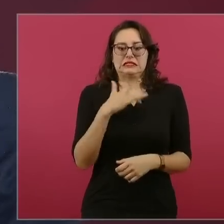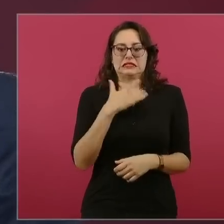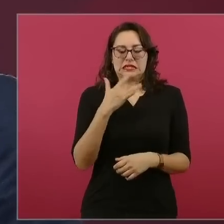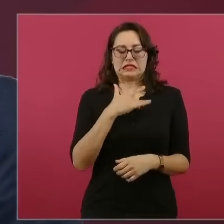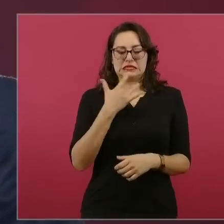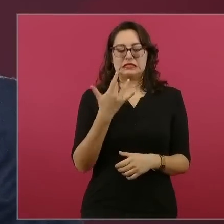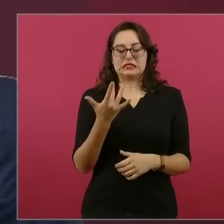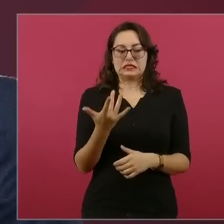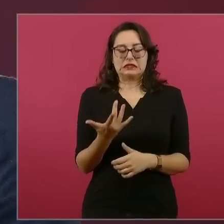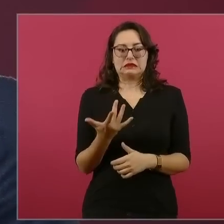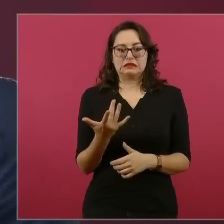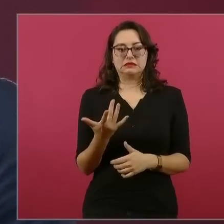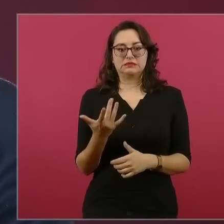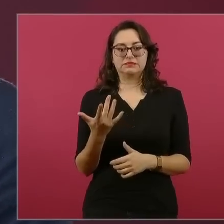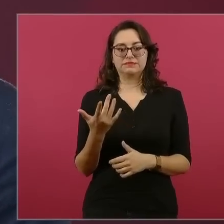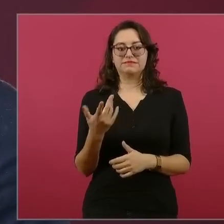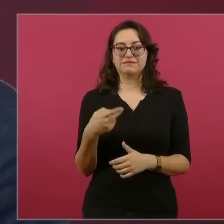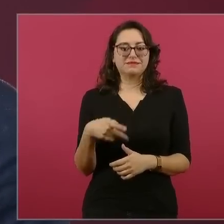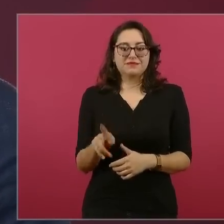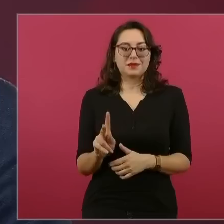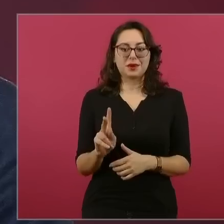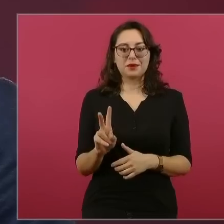el que